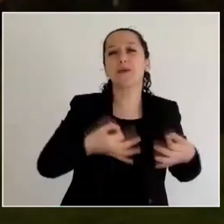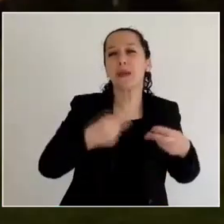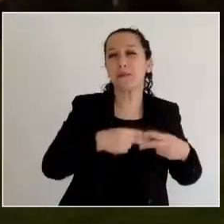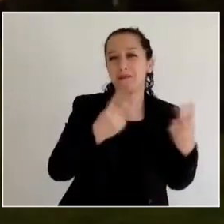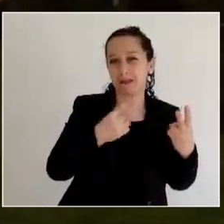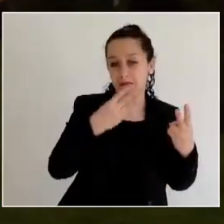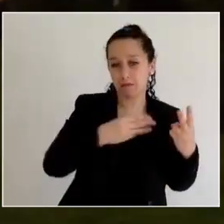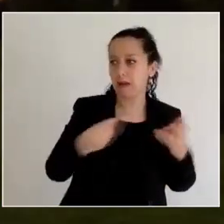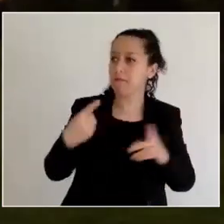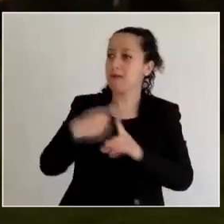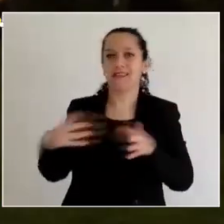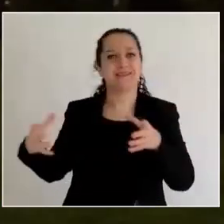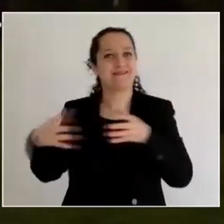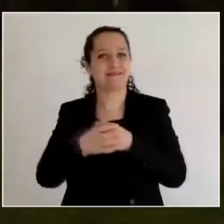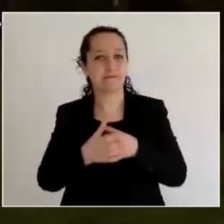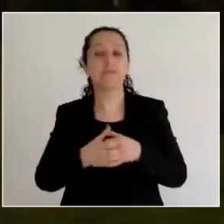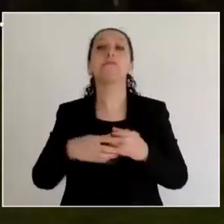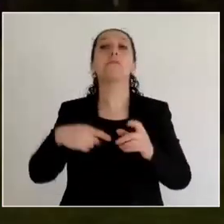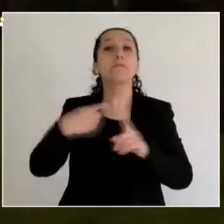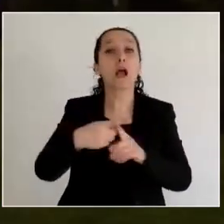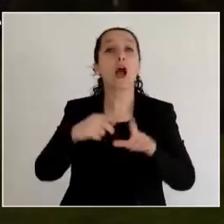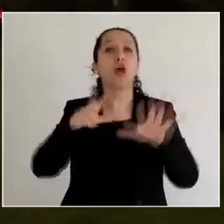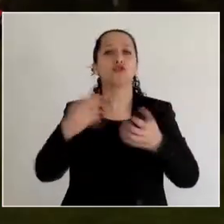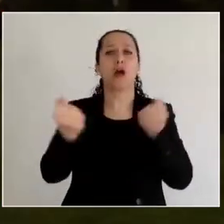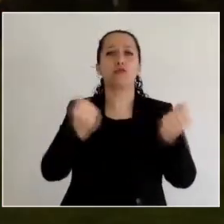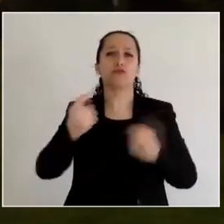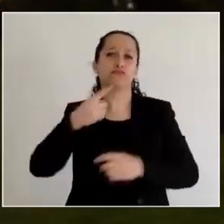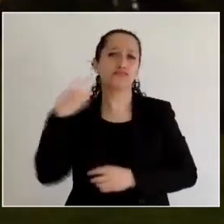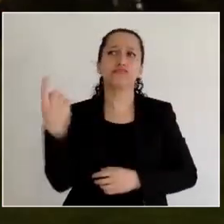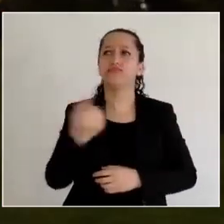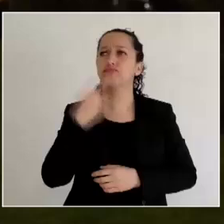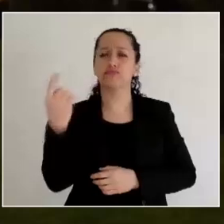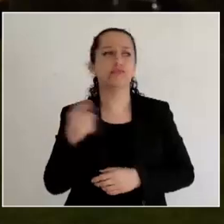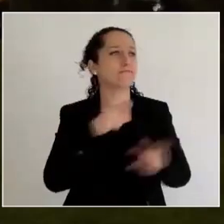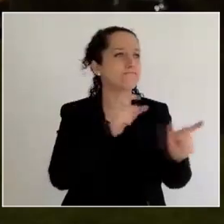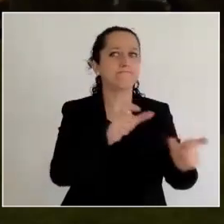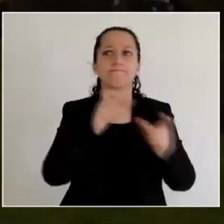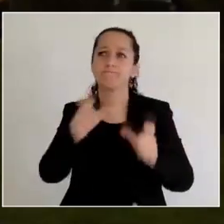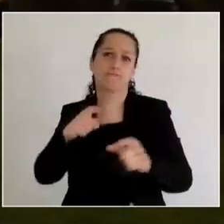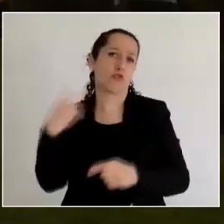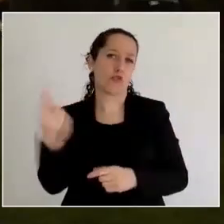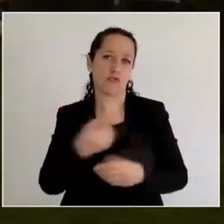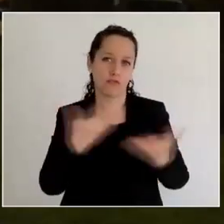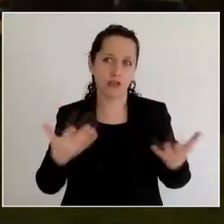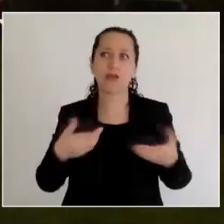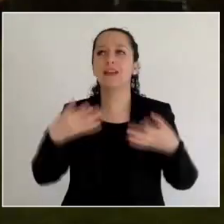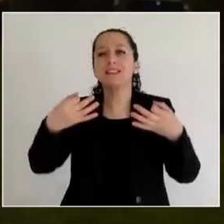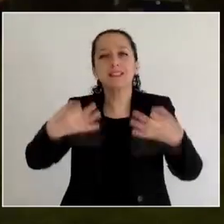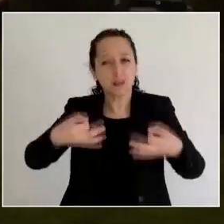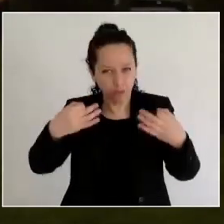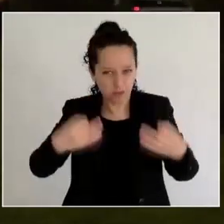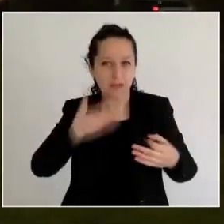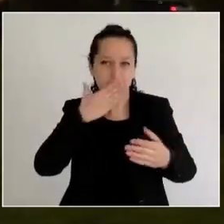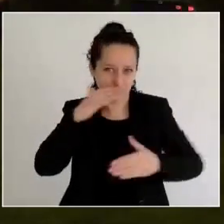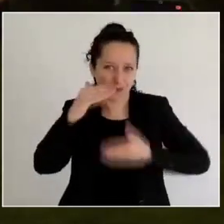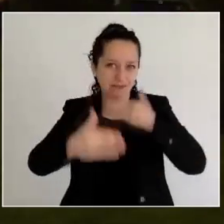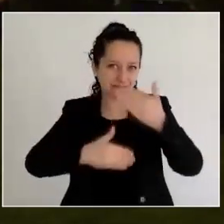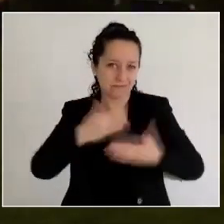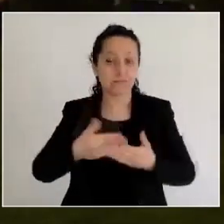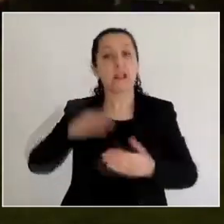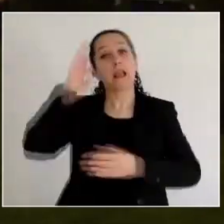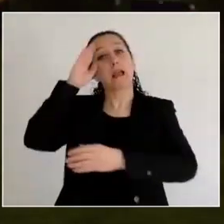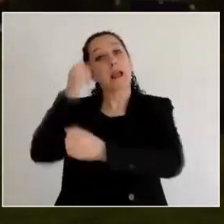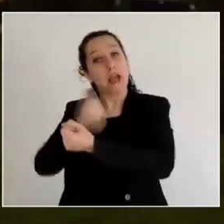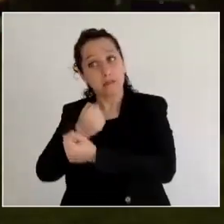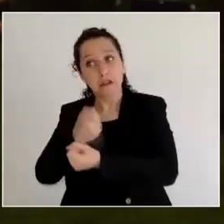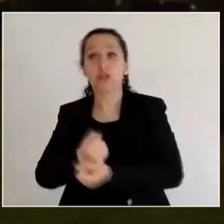más 8 vehículos que están transitando distintos lugares en la comuna. Se complementa, tenemos la convicción que vamos a paso firme trabajando en una ciudad mucho más segura, donde la labor de carabineros,